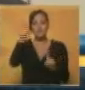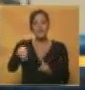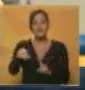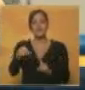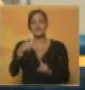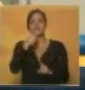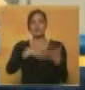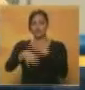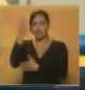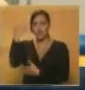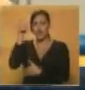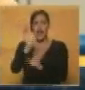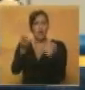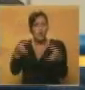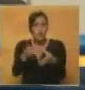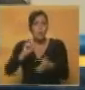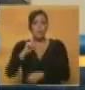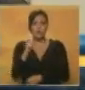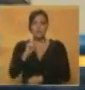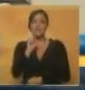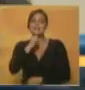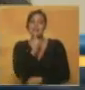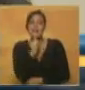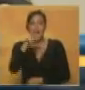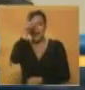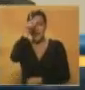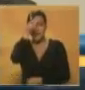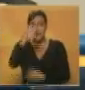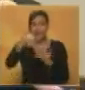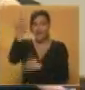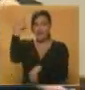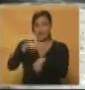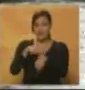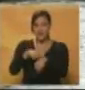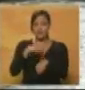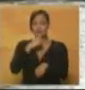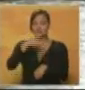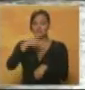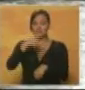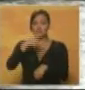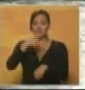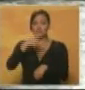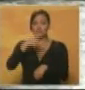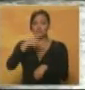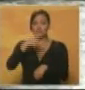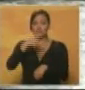la Stasi, o Policía Secreta Alemana, en los tiempos del Muro de Berlín.